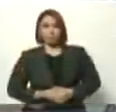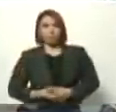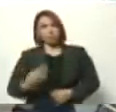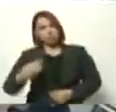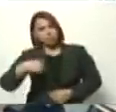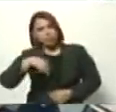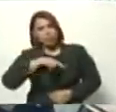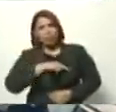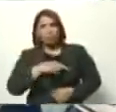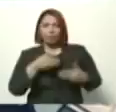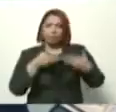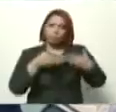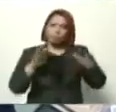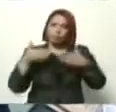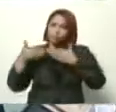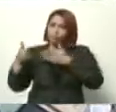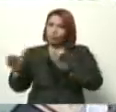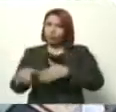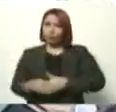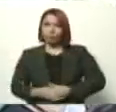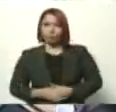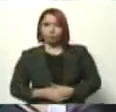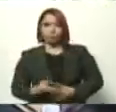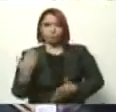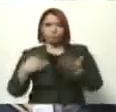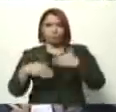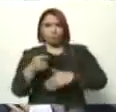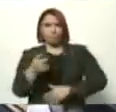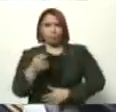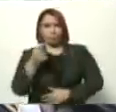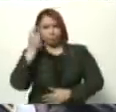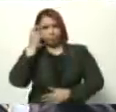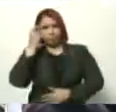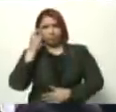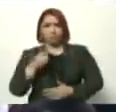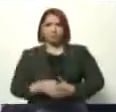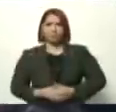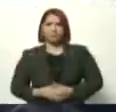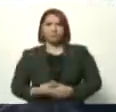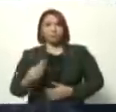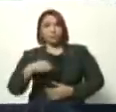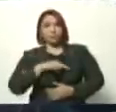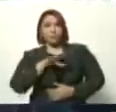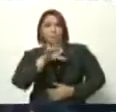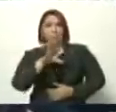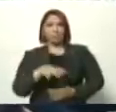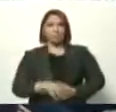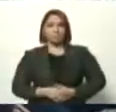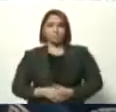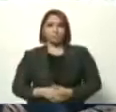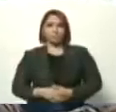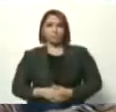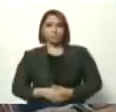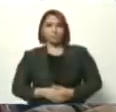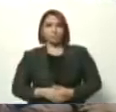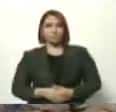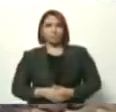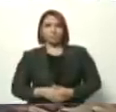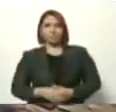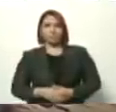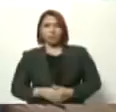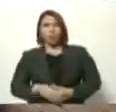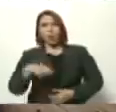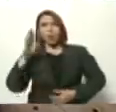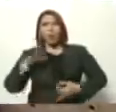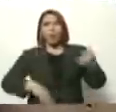nosotros garantizamos hace unos pocos días en nuestro país la última medicina que salió para